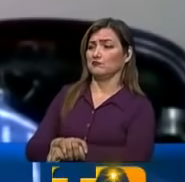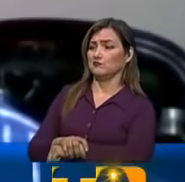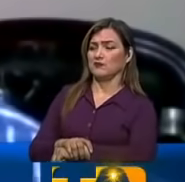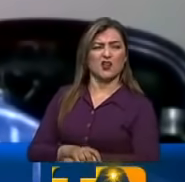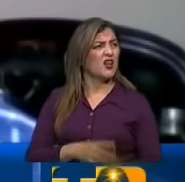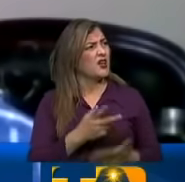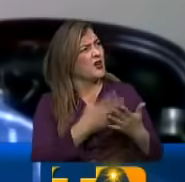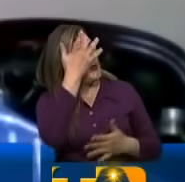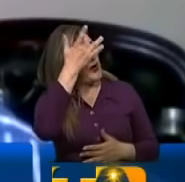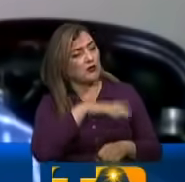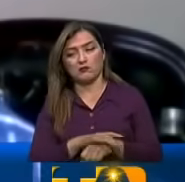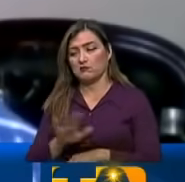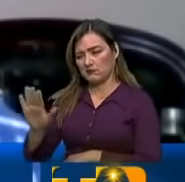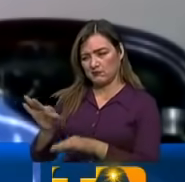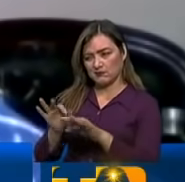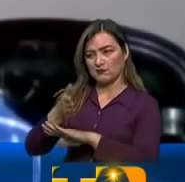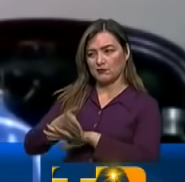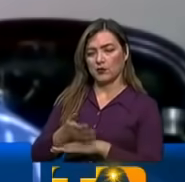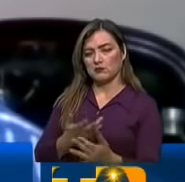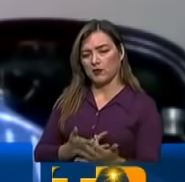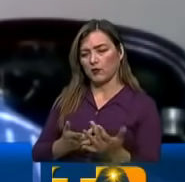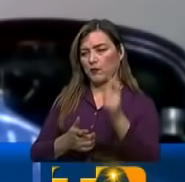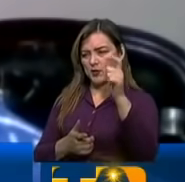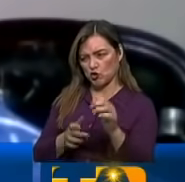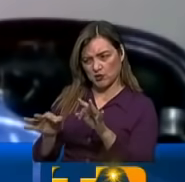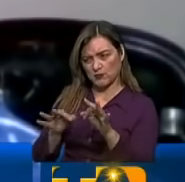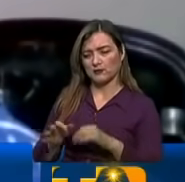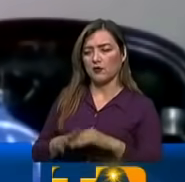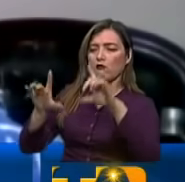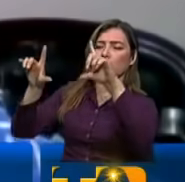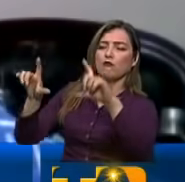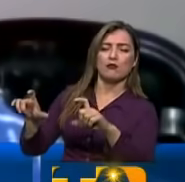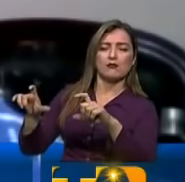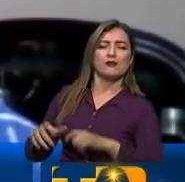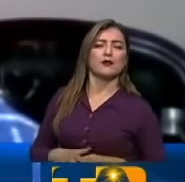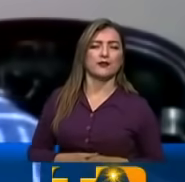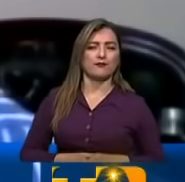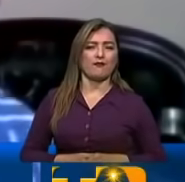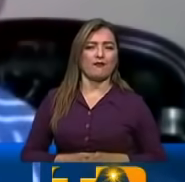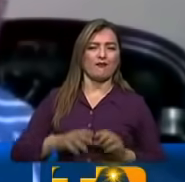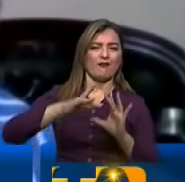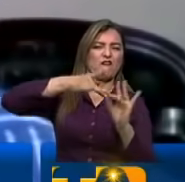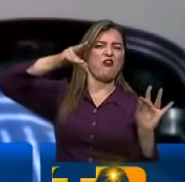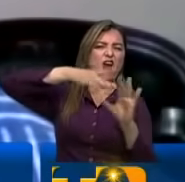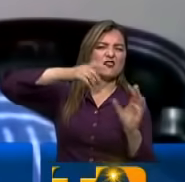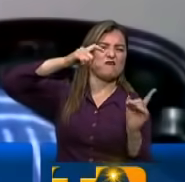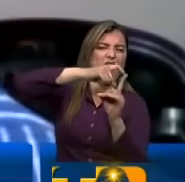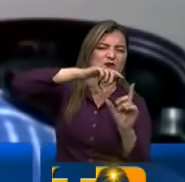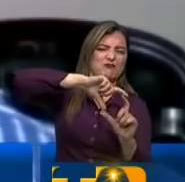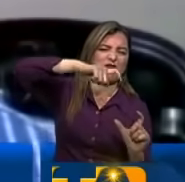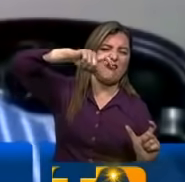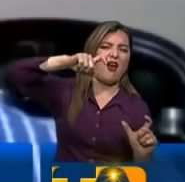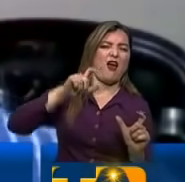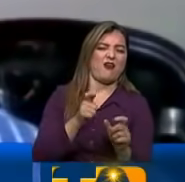explicar, que ya alguien va a aparecer para explicar, nunca aparece nadie, pero sí le toman una foto. Y sí le ponen capturado con letras rojas grandes, como